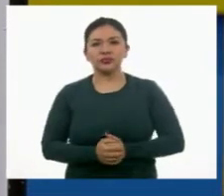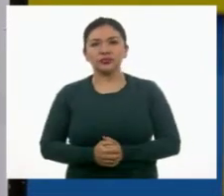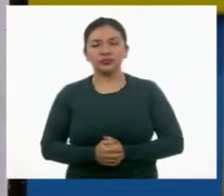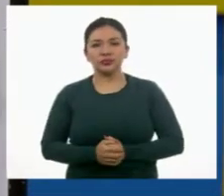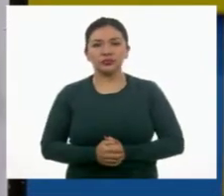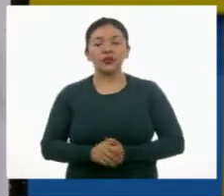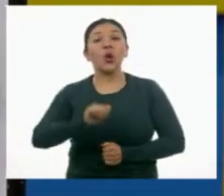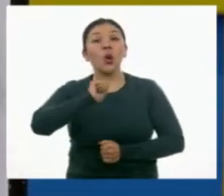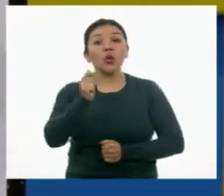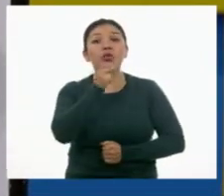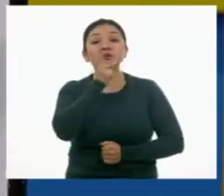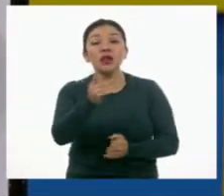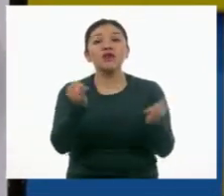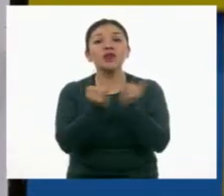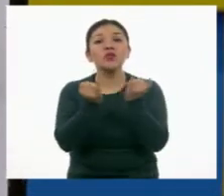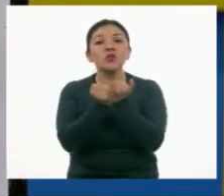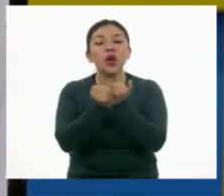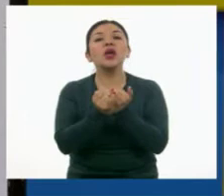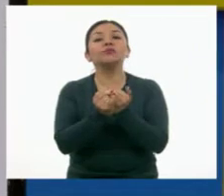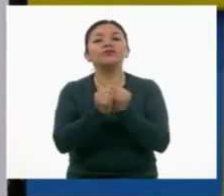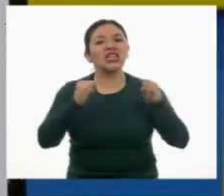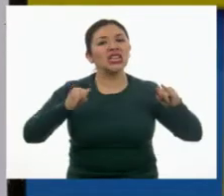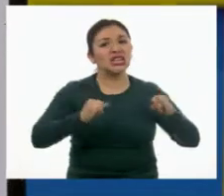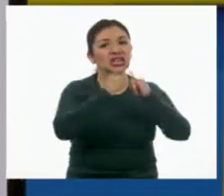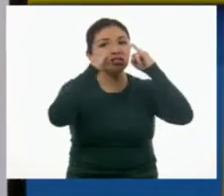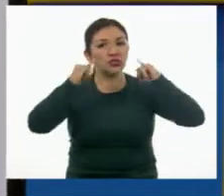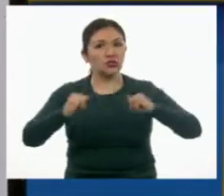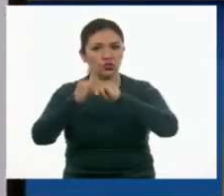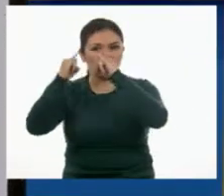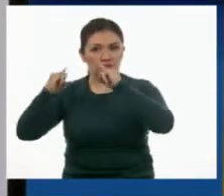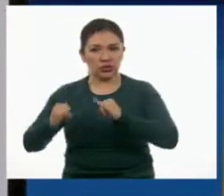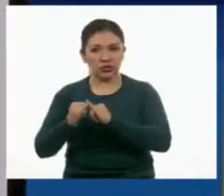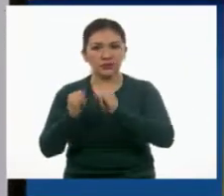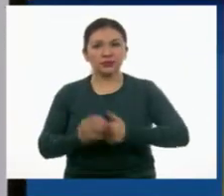También pensé en las instituciones.